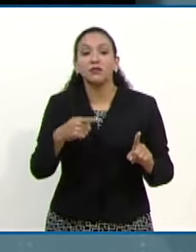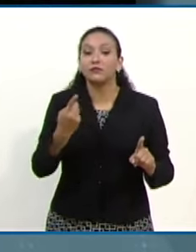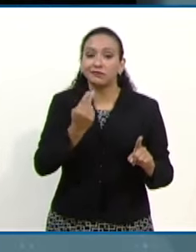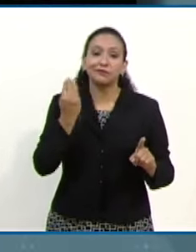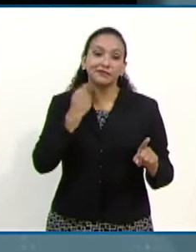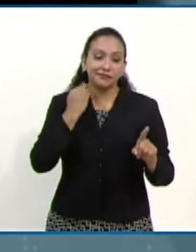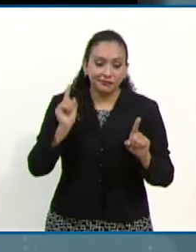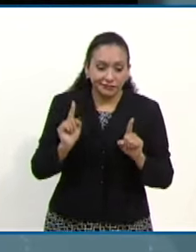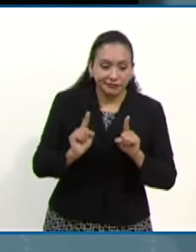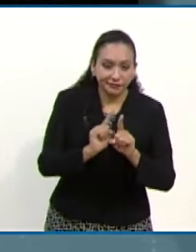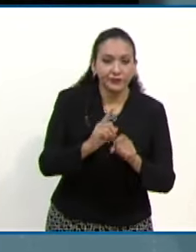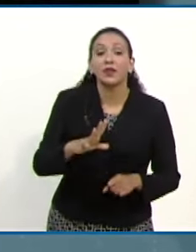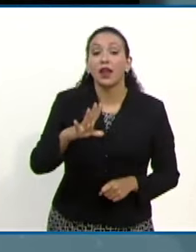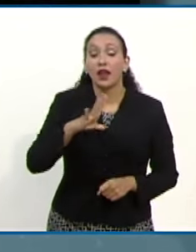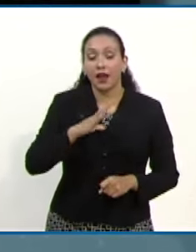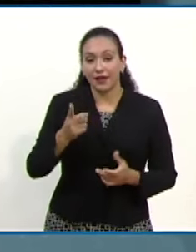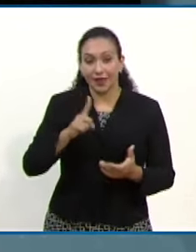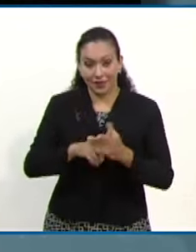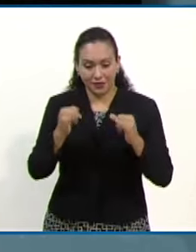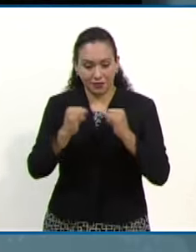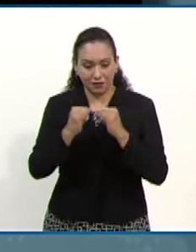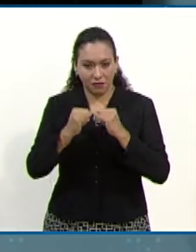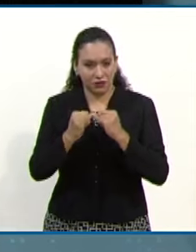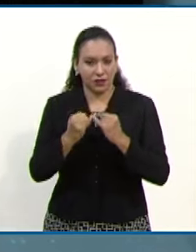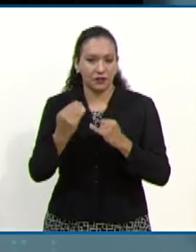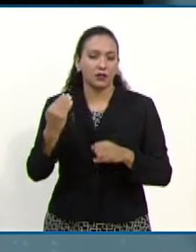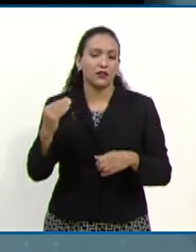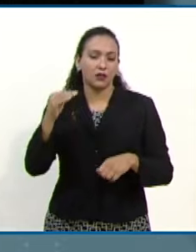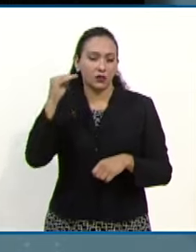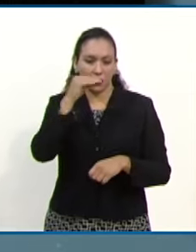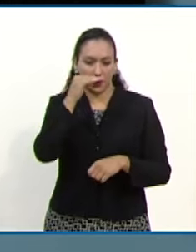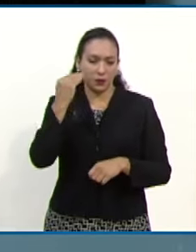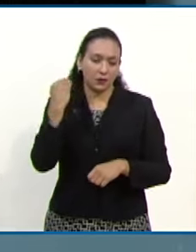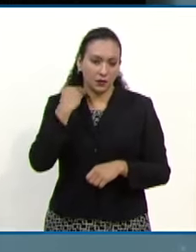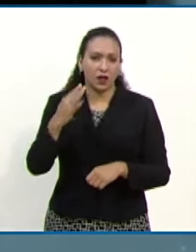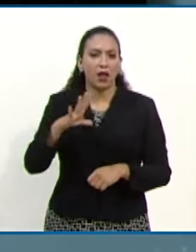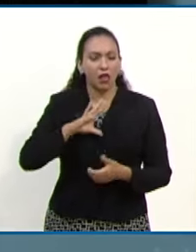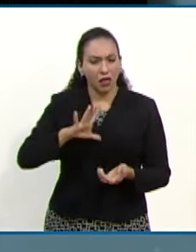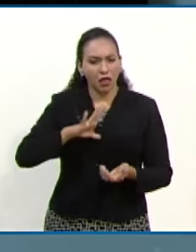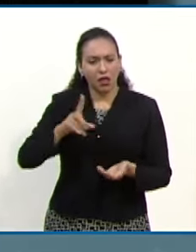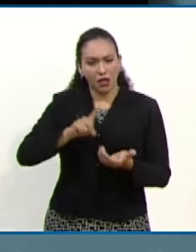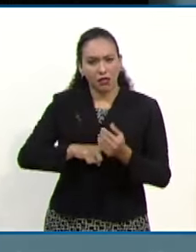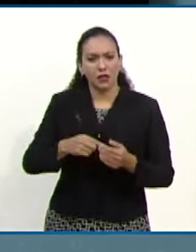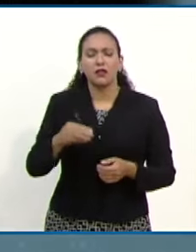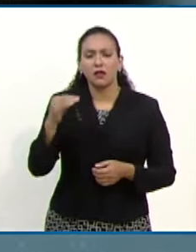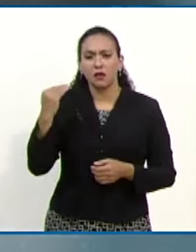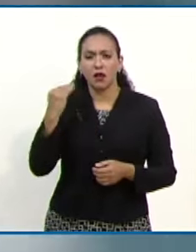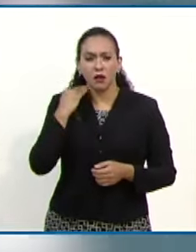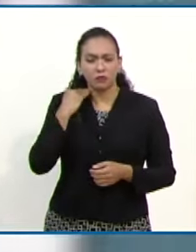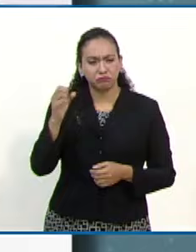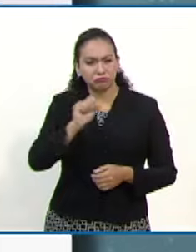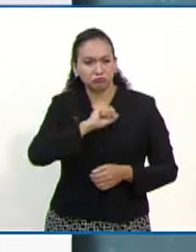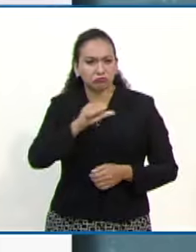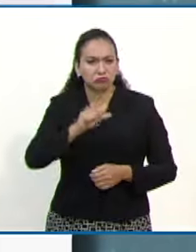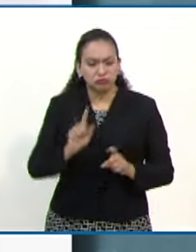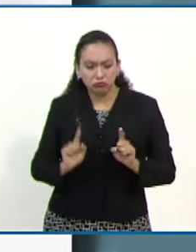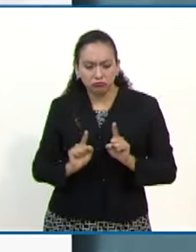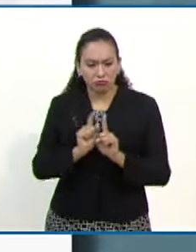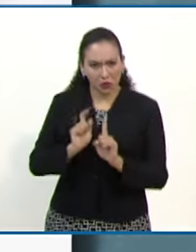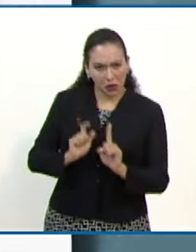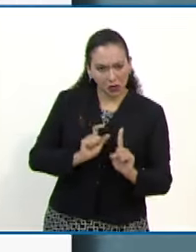ello cuenta con 900 personas defensoras a nivel nacional para ofrecer servicios de calidad y con profesionalismo e